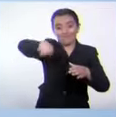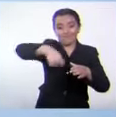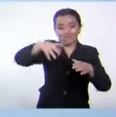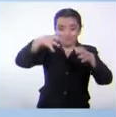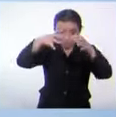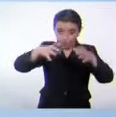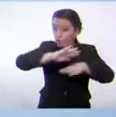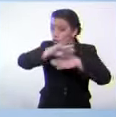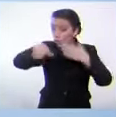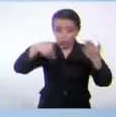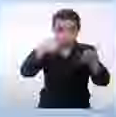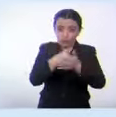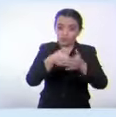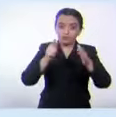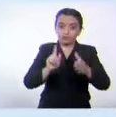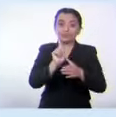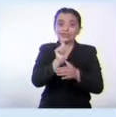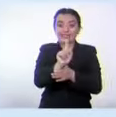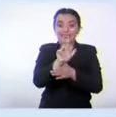150 mililitros.